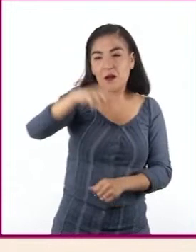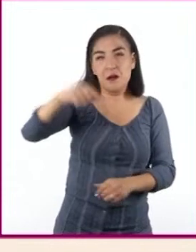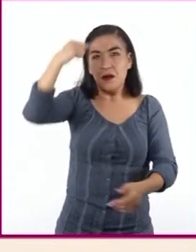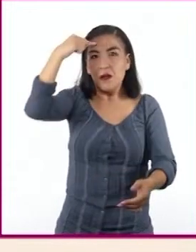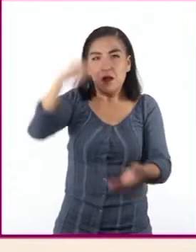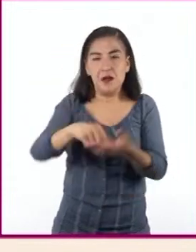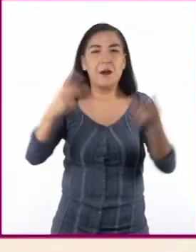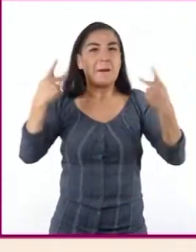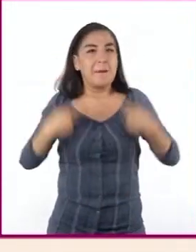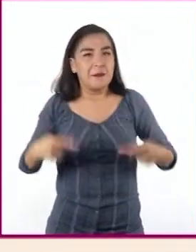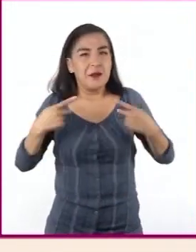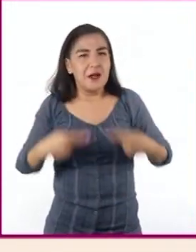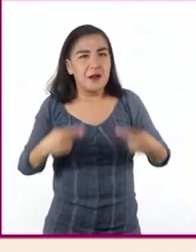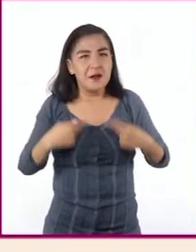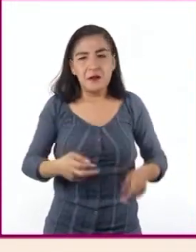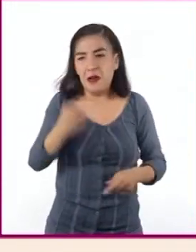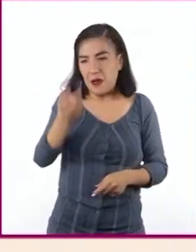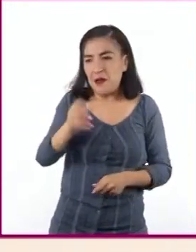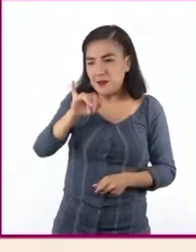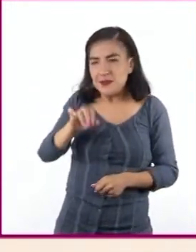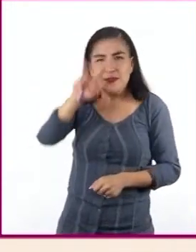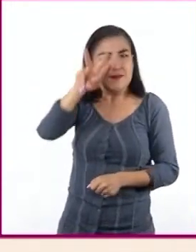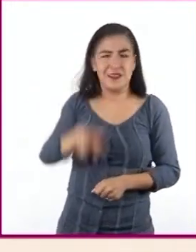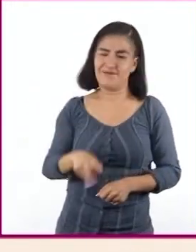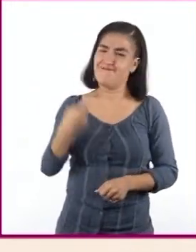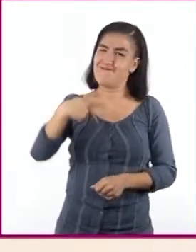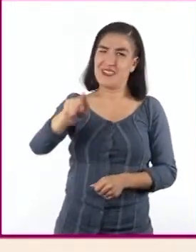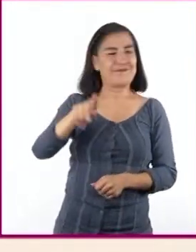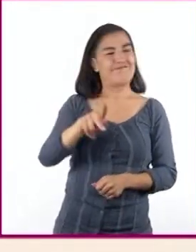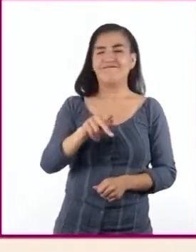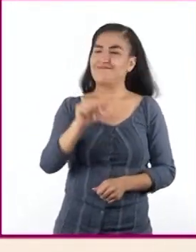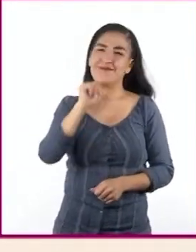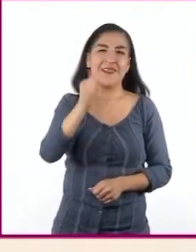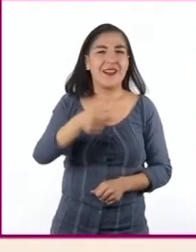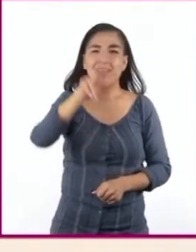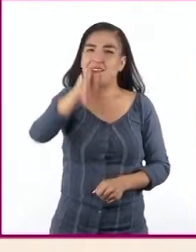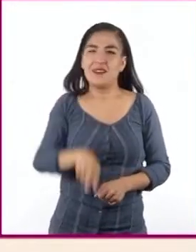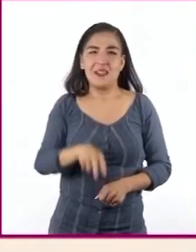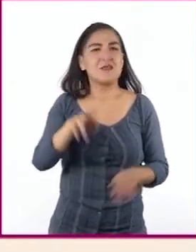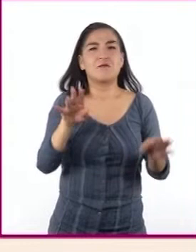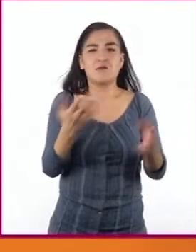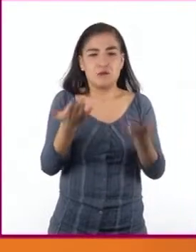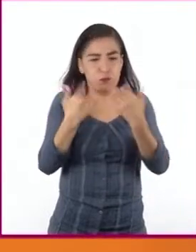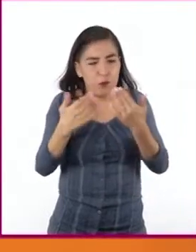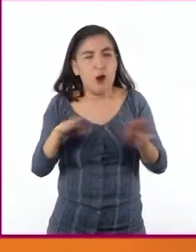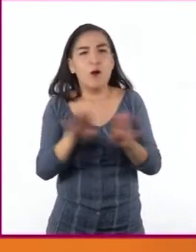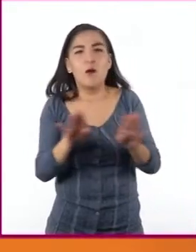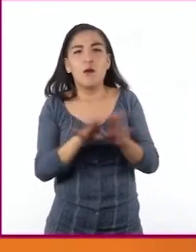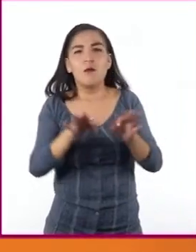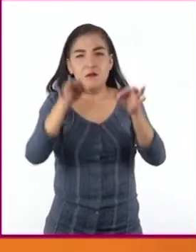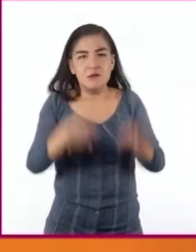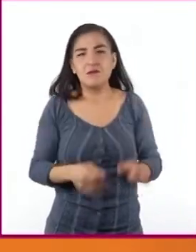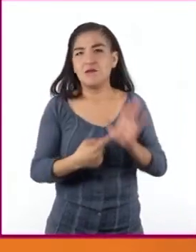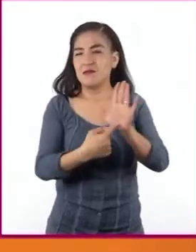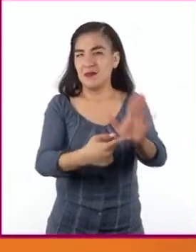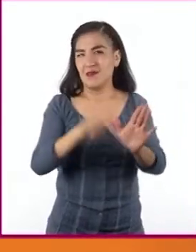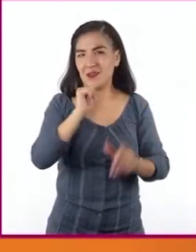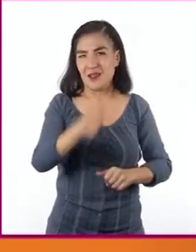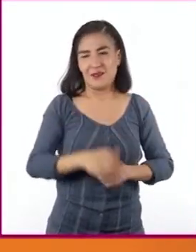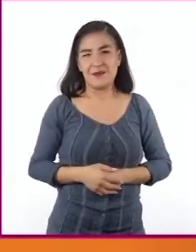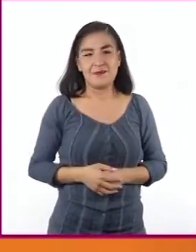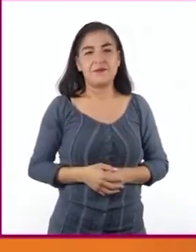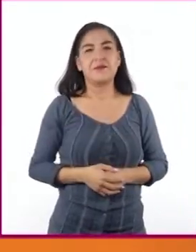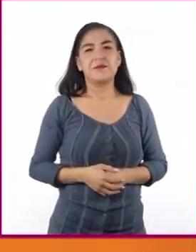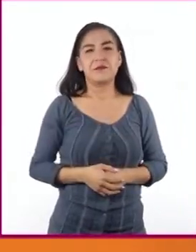las personas situaciones que no existen o que carecen de sustento. No